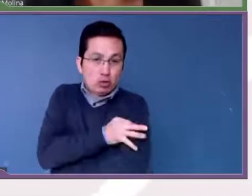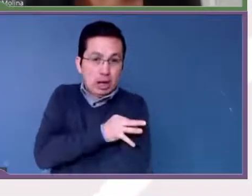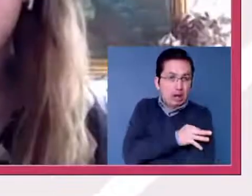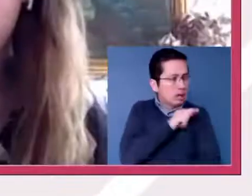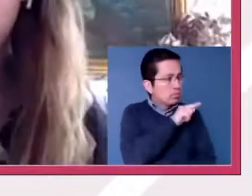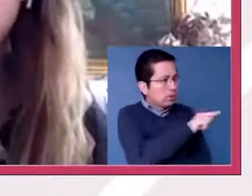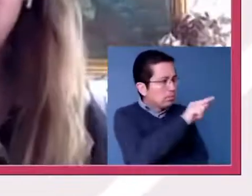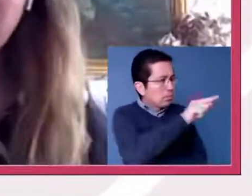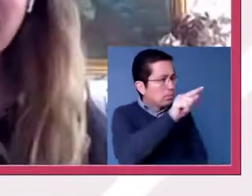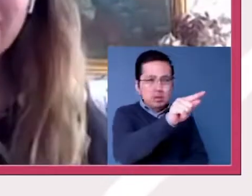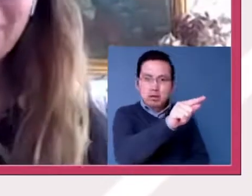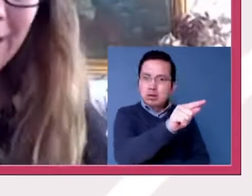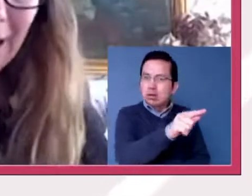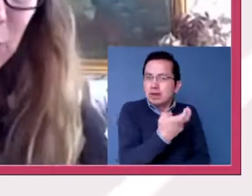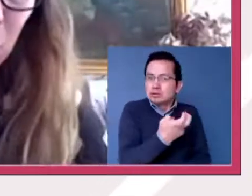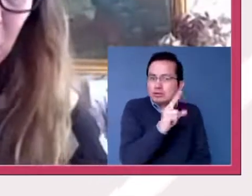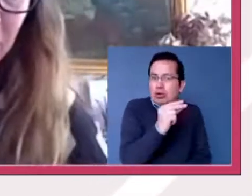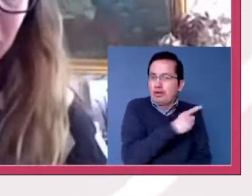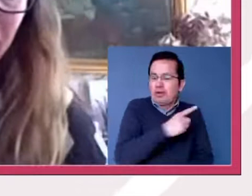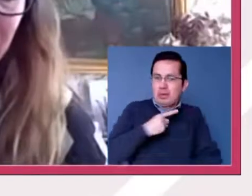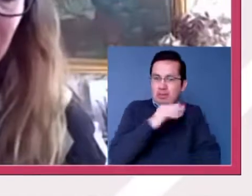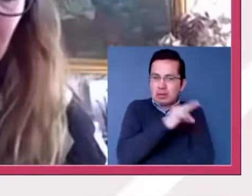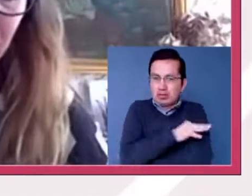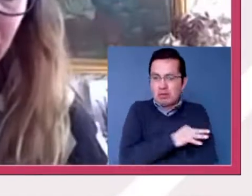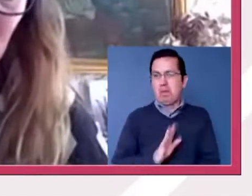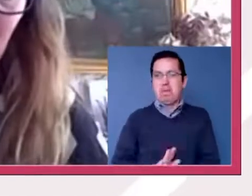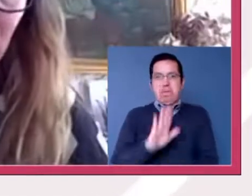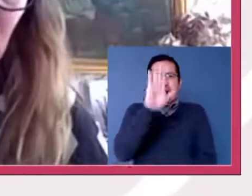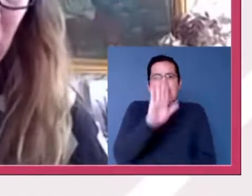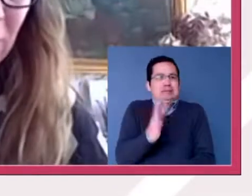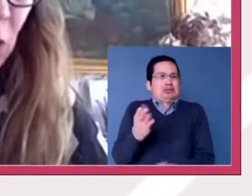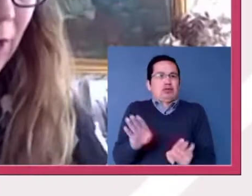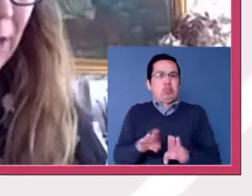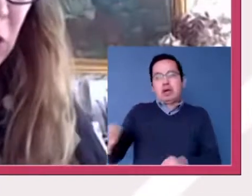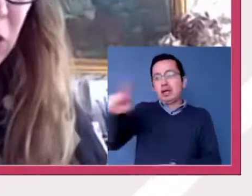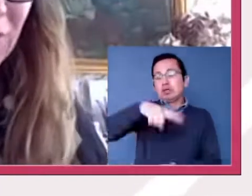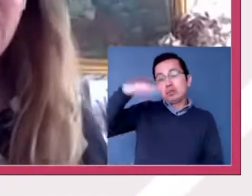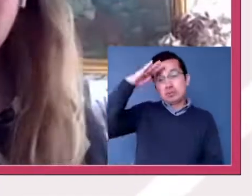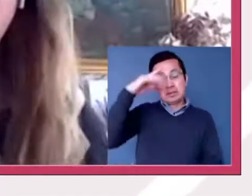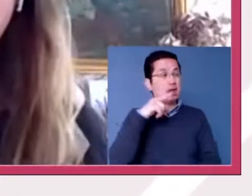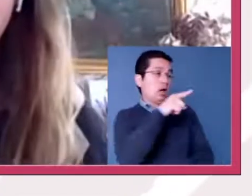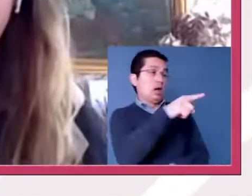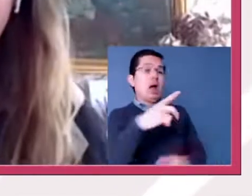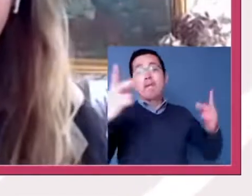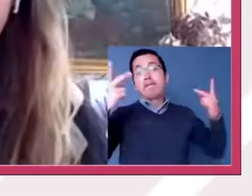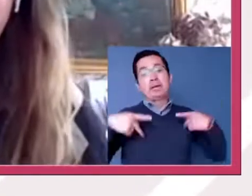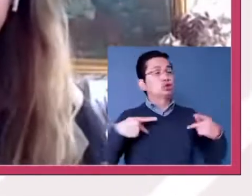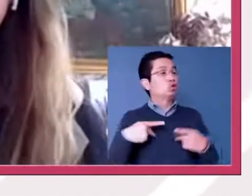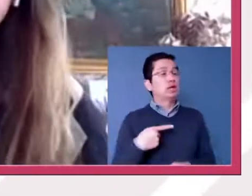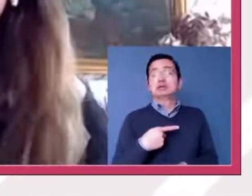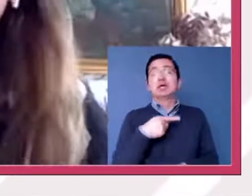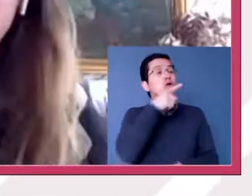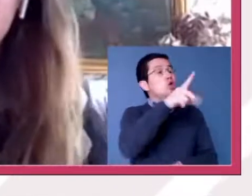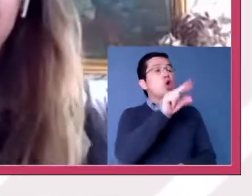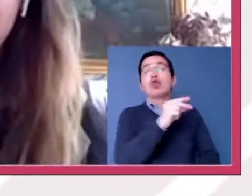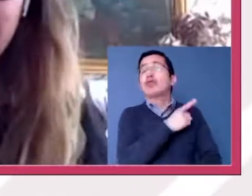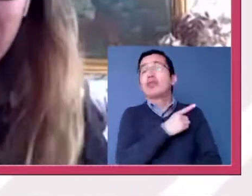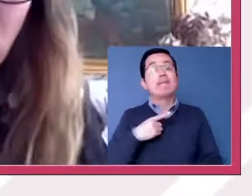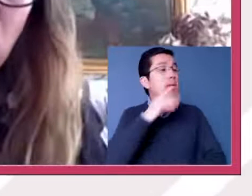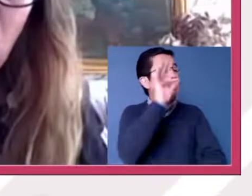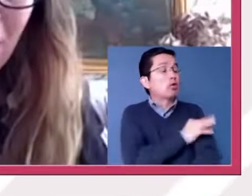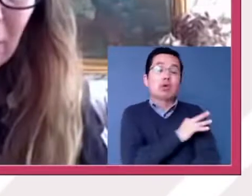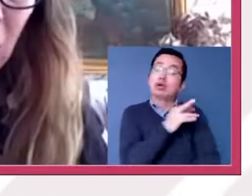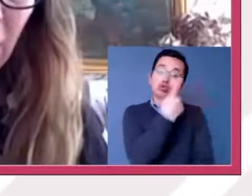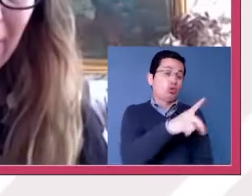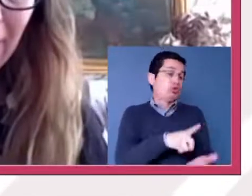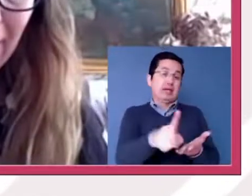nacionalismos exacerbados que llevan al absurdo de pensar que una persona no nacional no tendría derecho a una vacuna, inclusive y